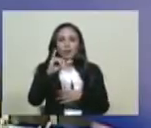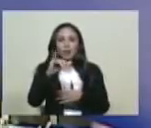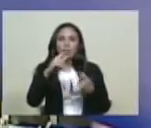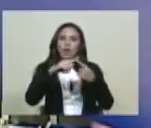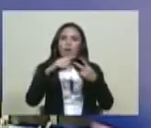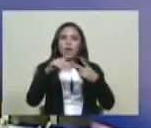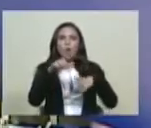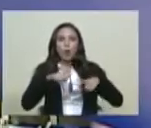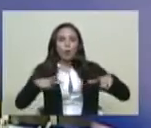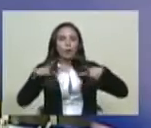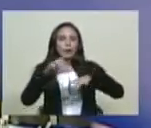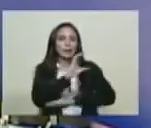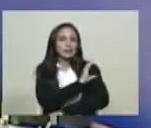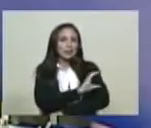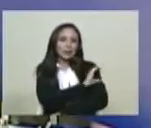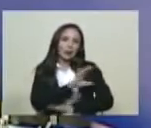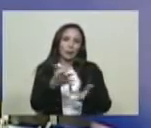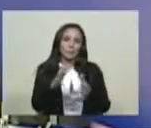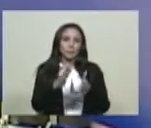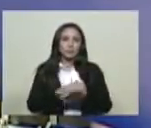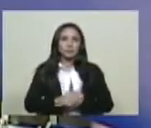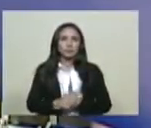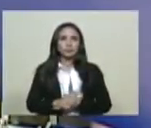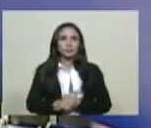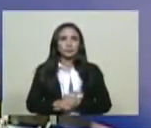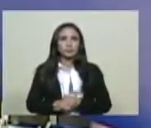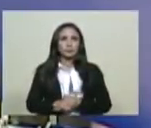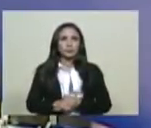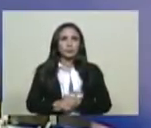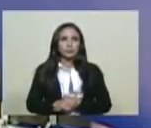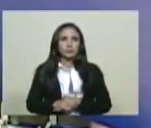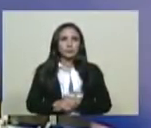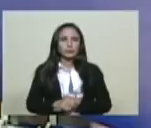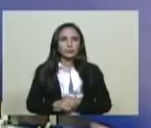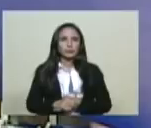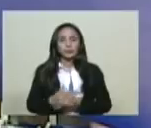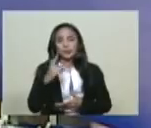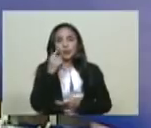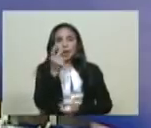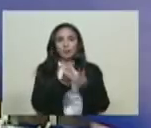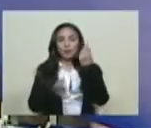SRI y los CAP, la bicoca de